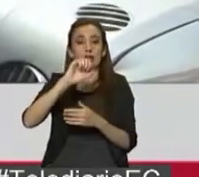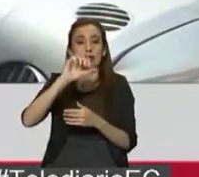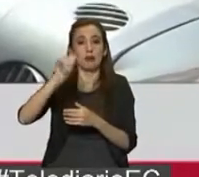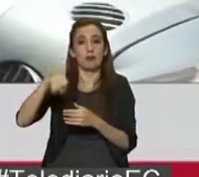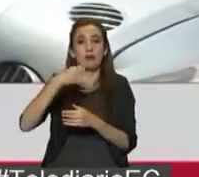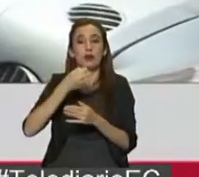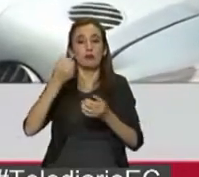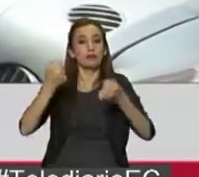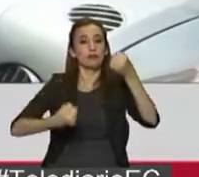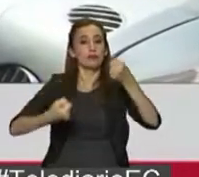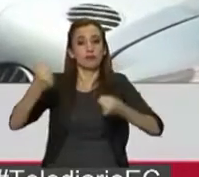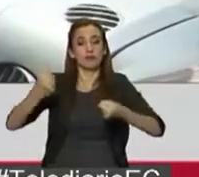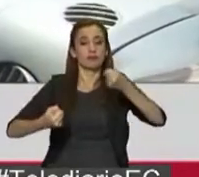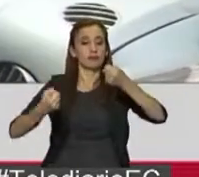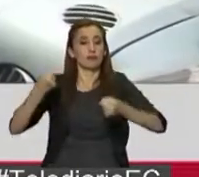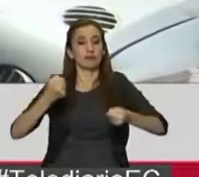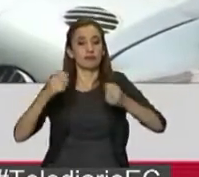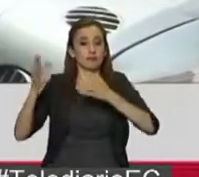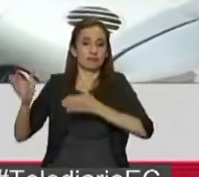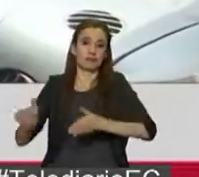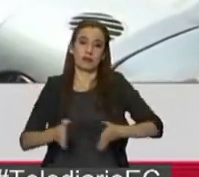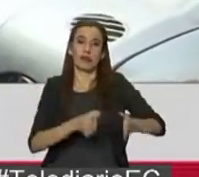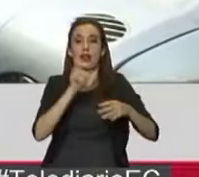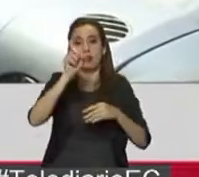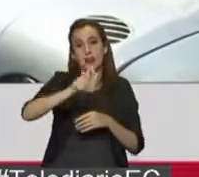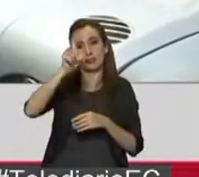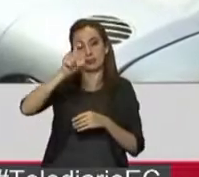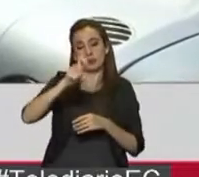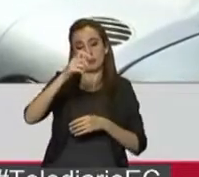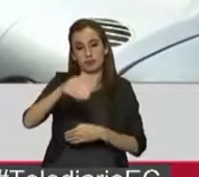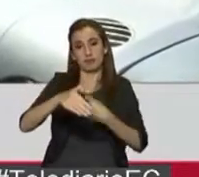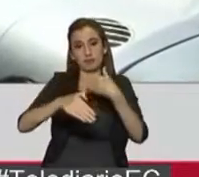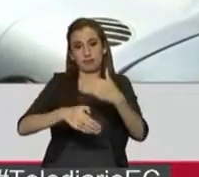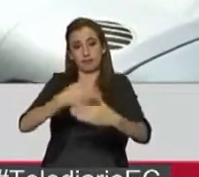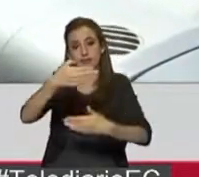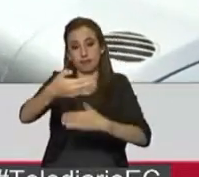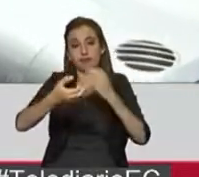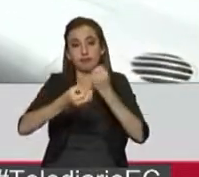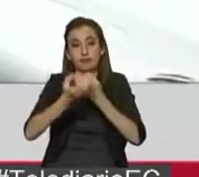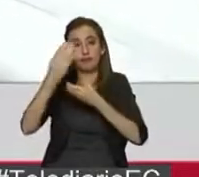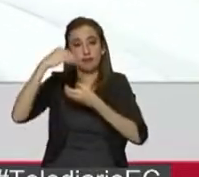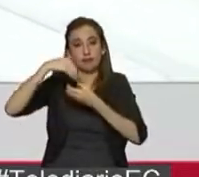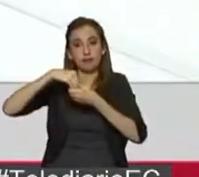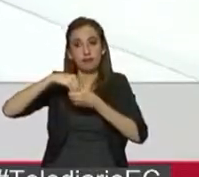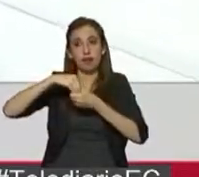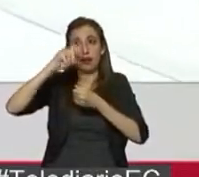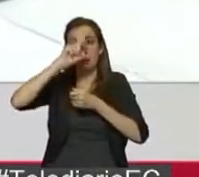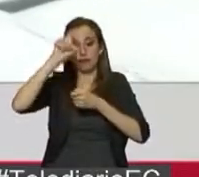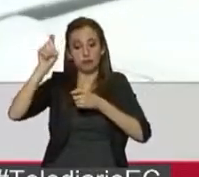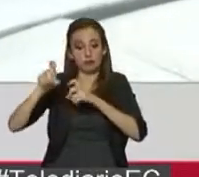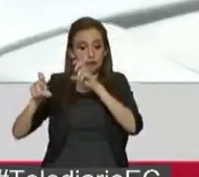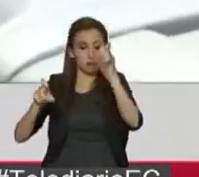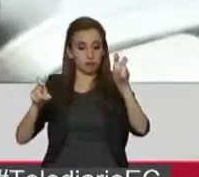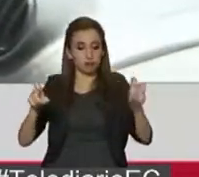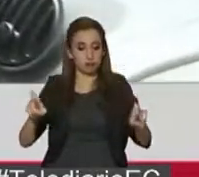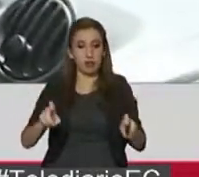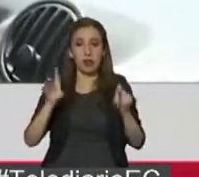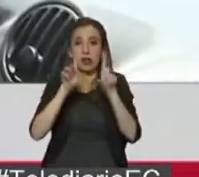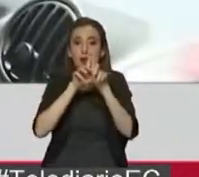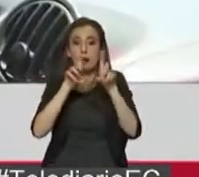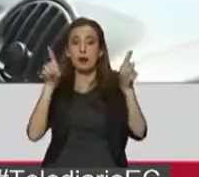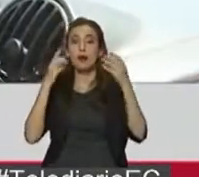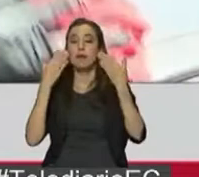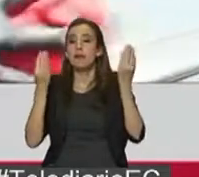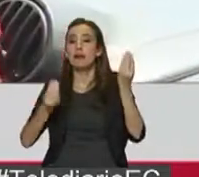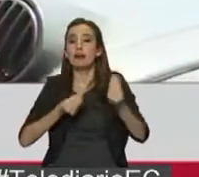para después del confinamiento la necesidad de filtros que purifiquen el interior de los vehículos. En el caso de esta empresa, mecanismos